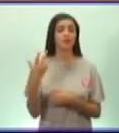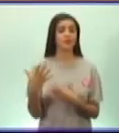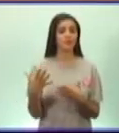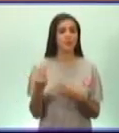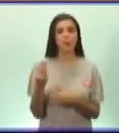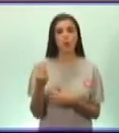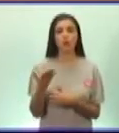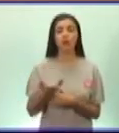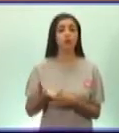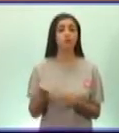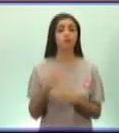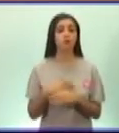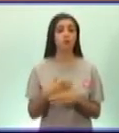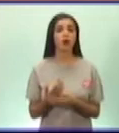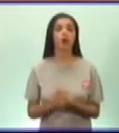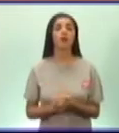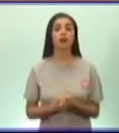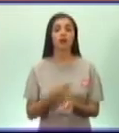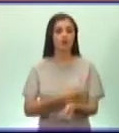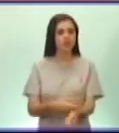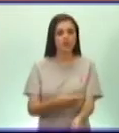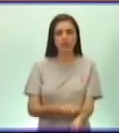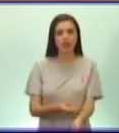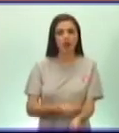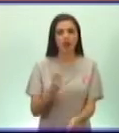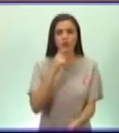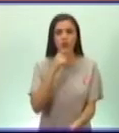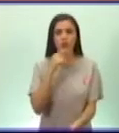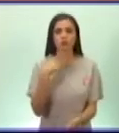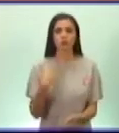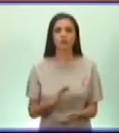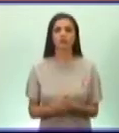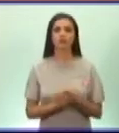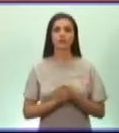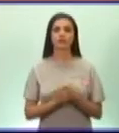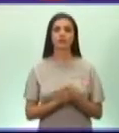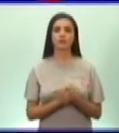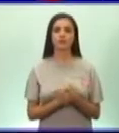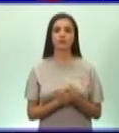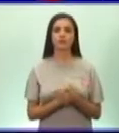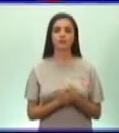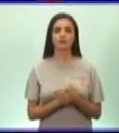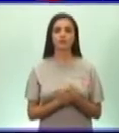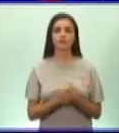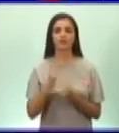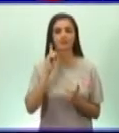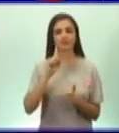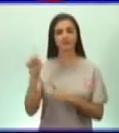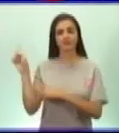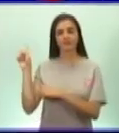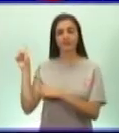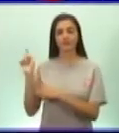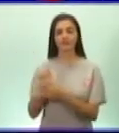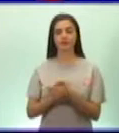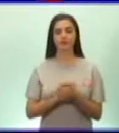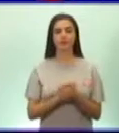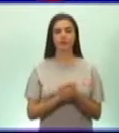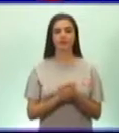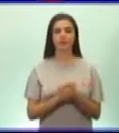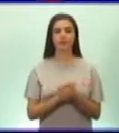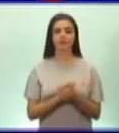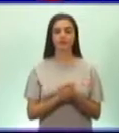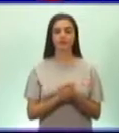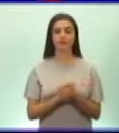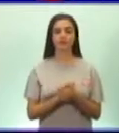actividad que vamos a hacer alusión también es la actividad número 2 de la página